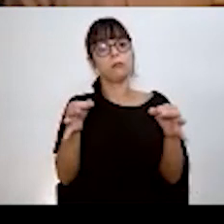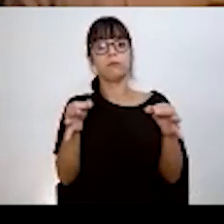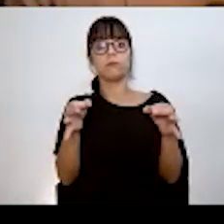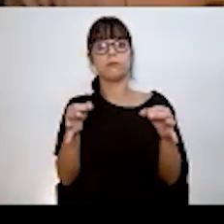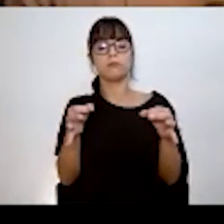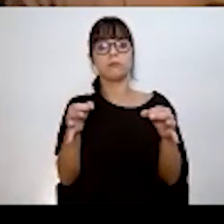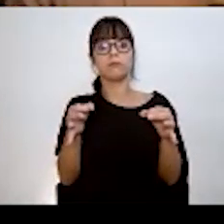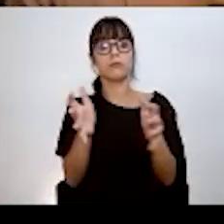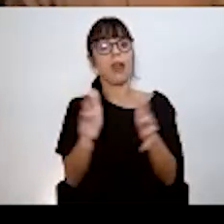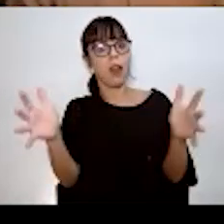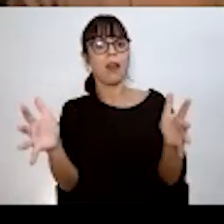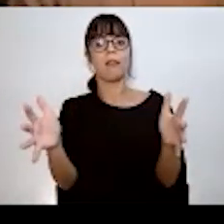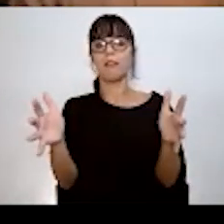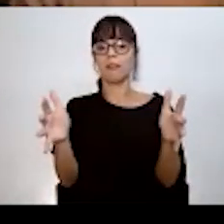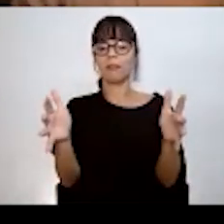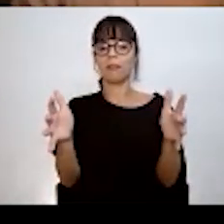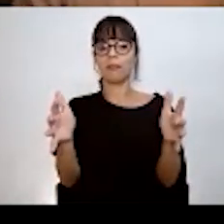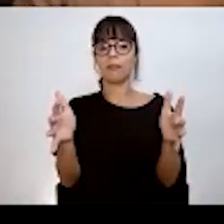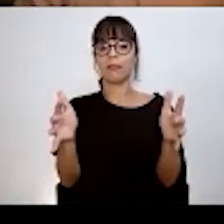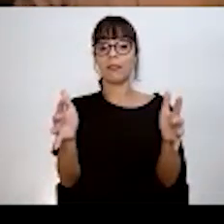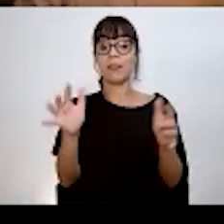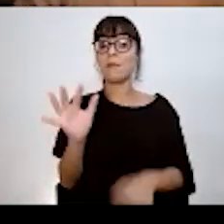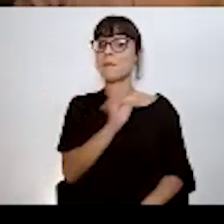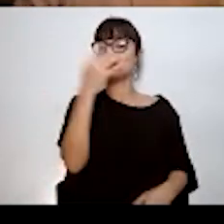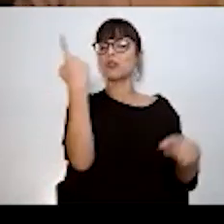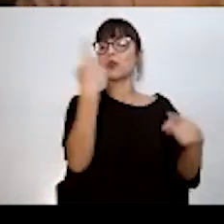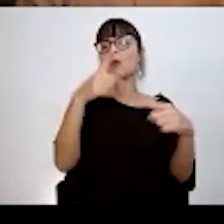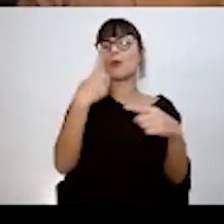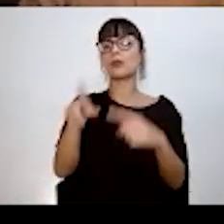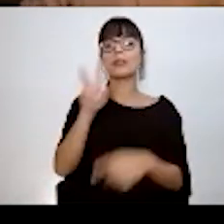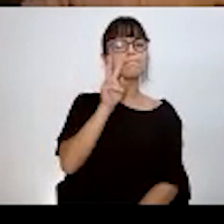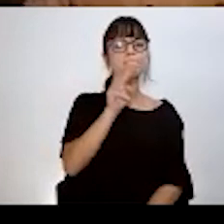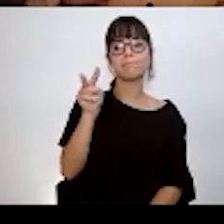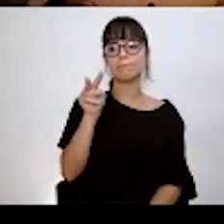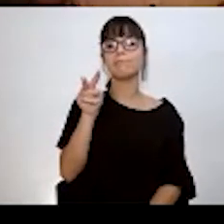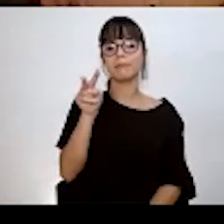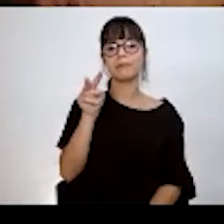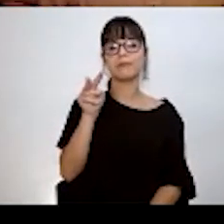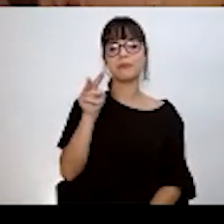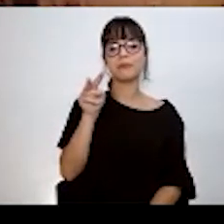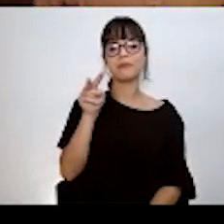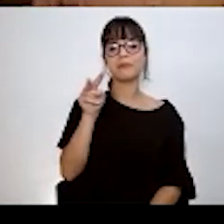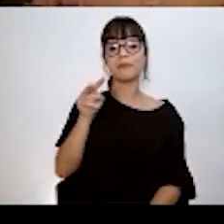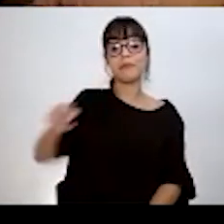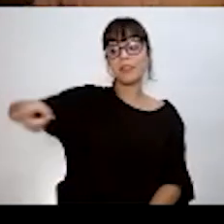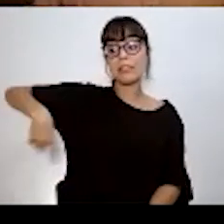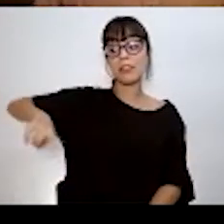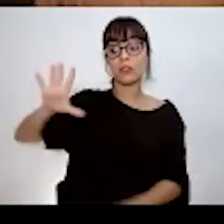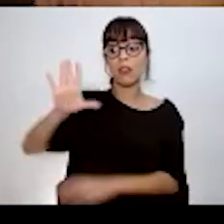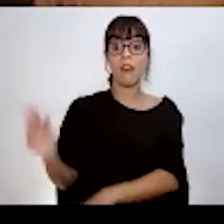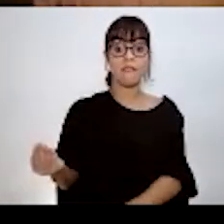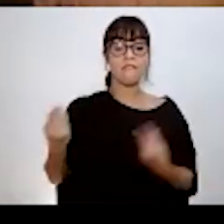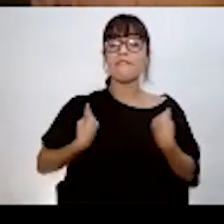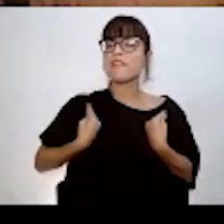ocupación, sino que también vinieron con todos aquellos elementos que les permitieran traspasar sus formas de vida desde los